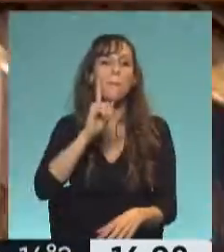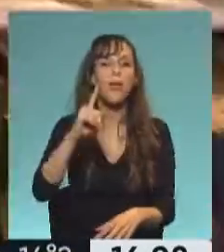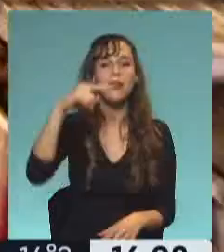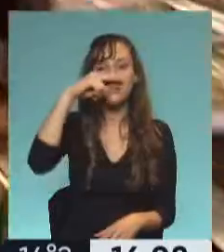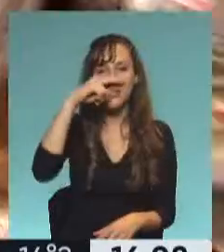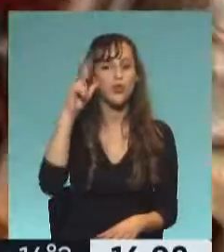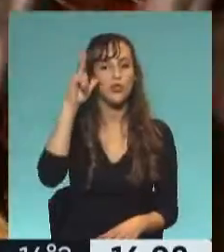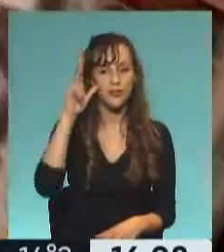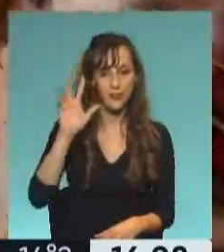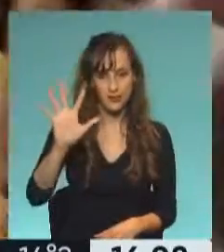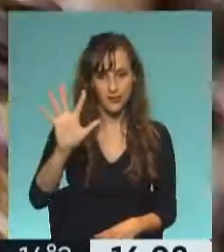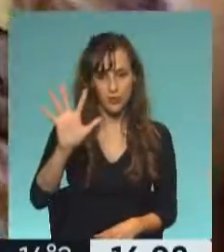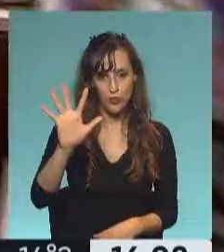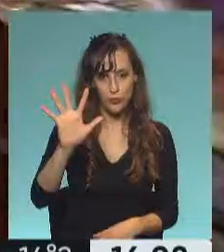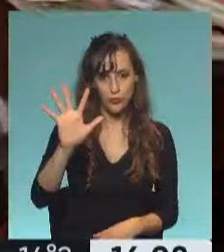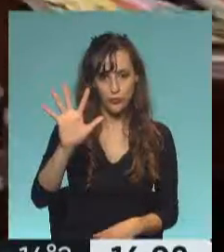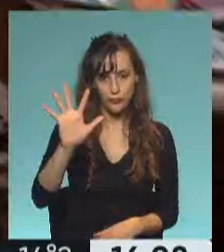1785, ¿verdad? Esto era